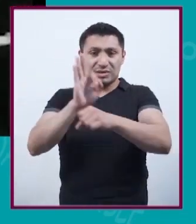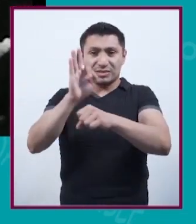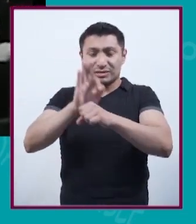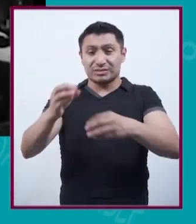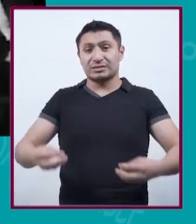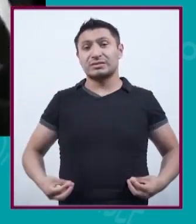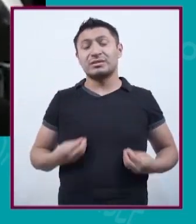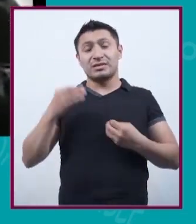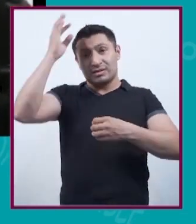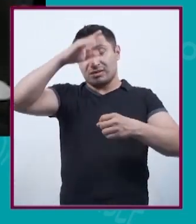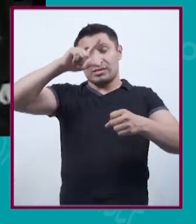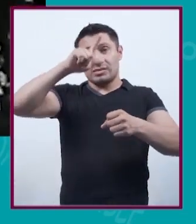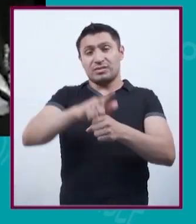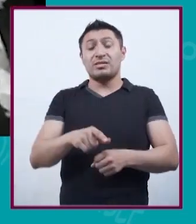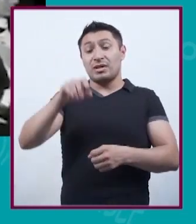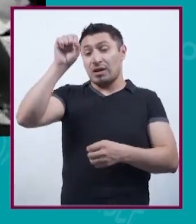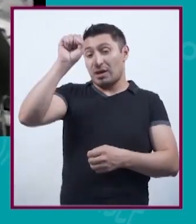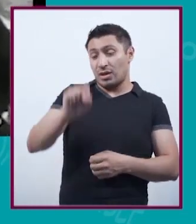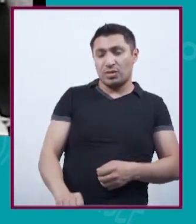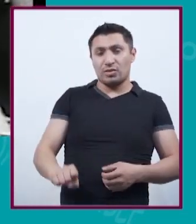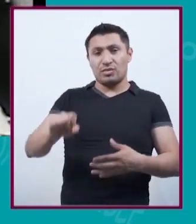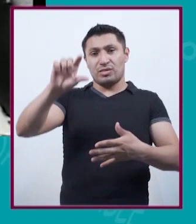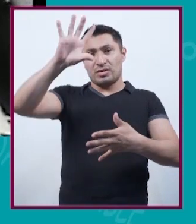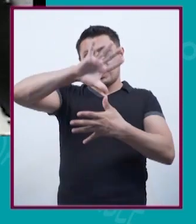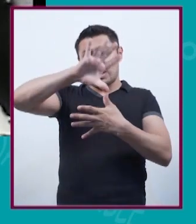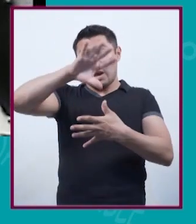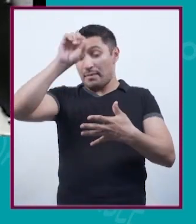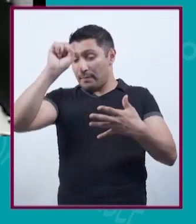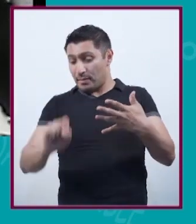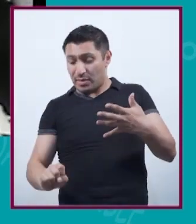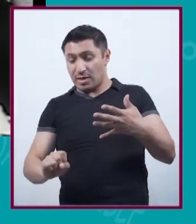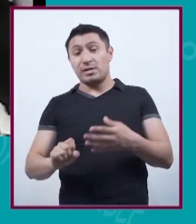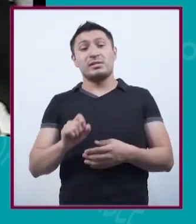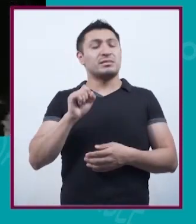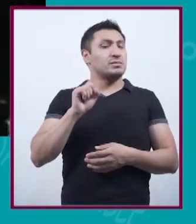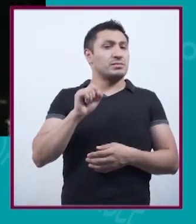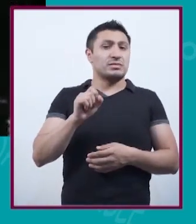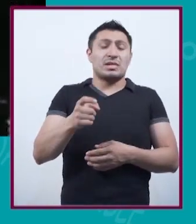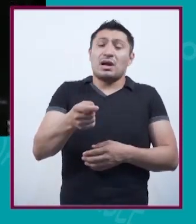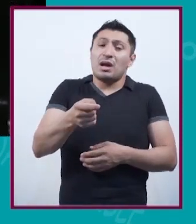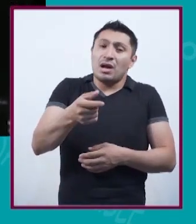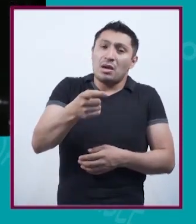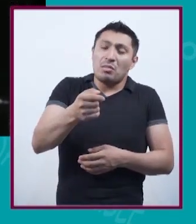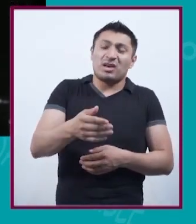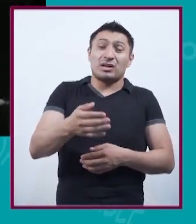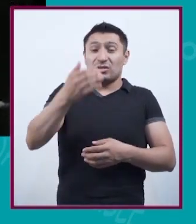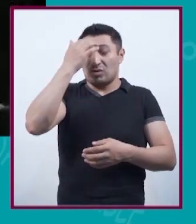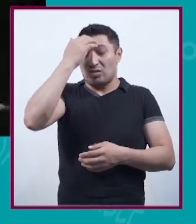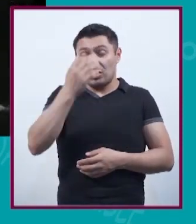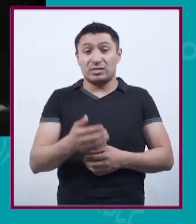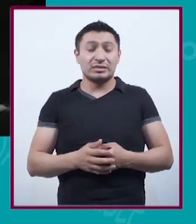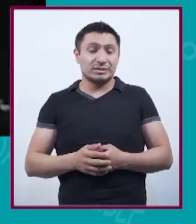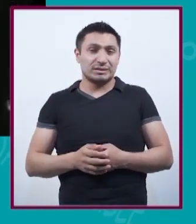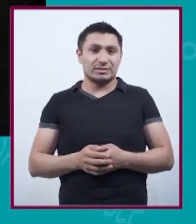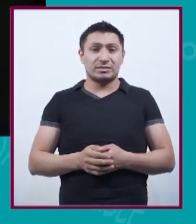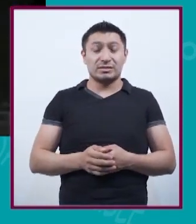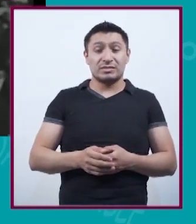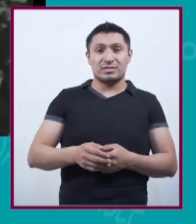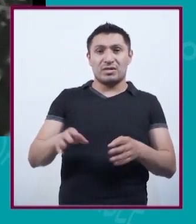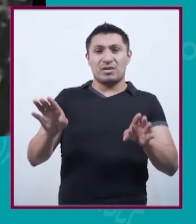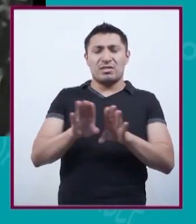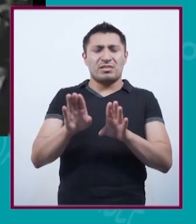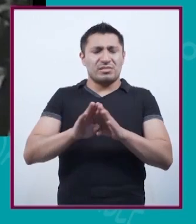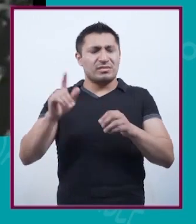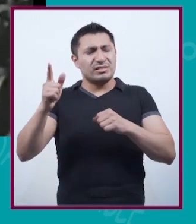estaría contento de incluir en el radio de su obra protectora de la vida cultural al hemisferio sur del continente americano,